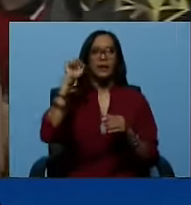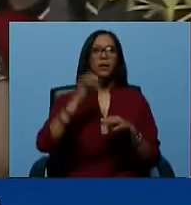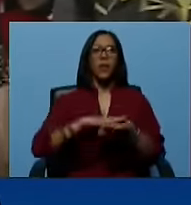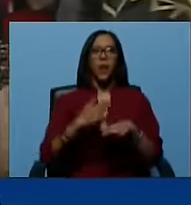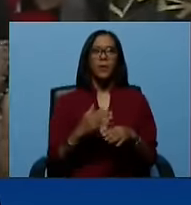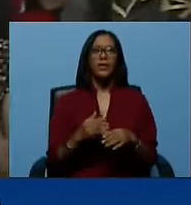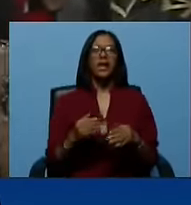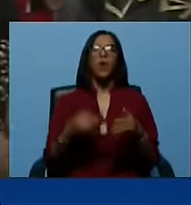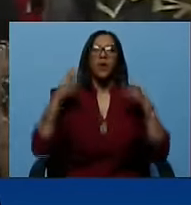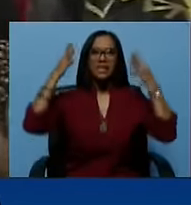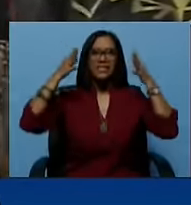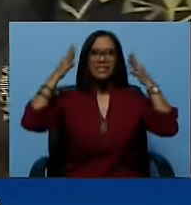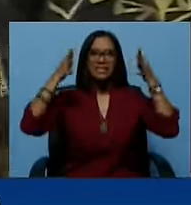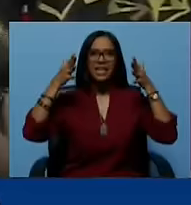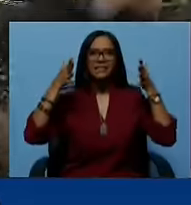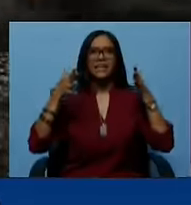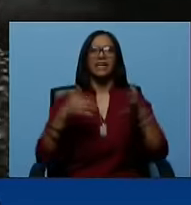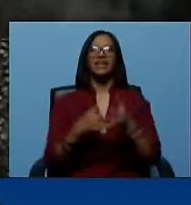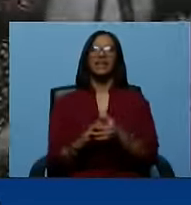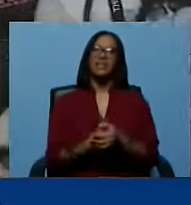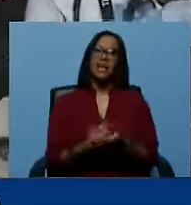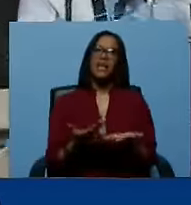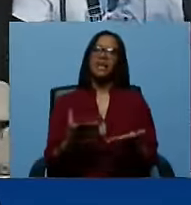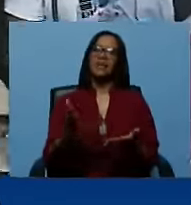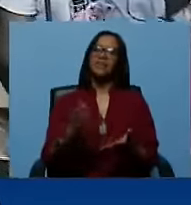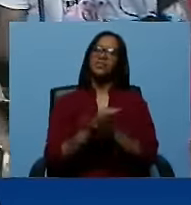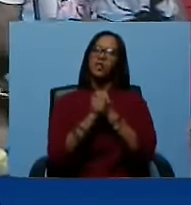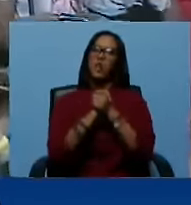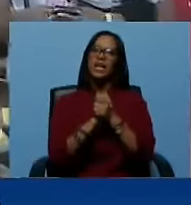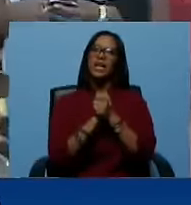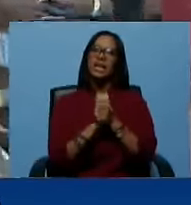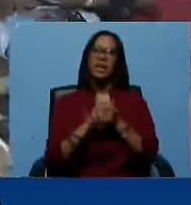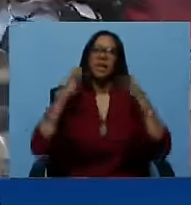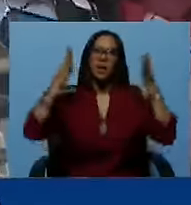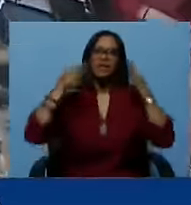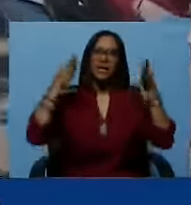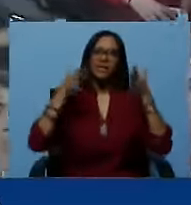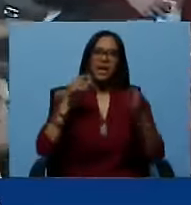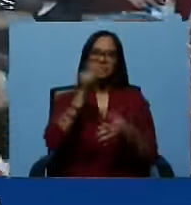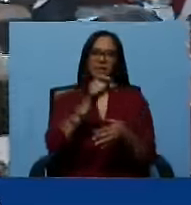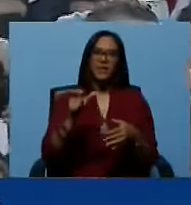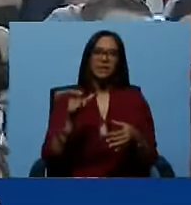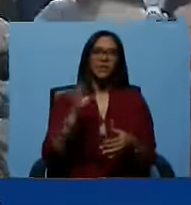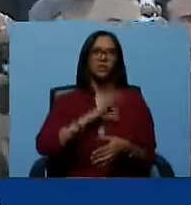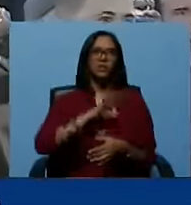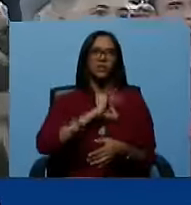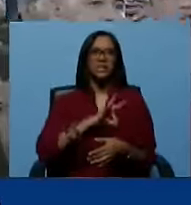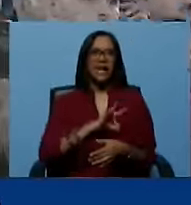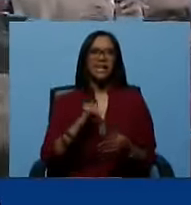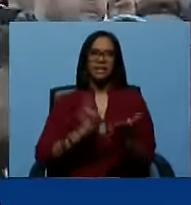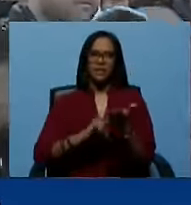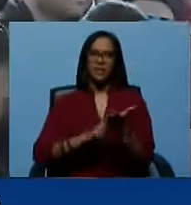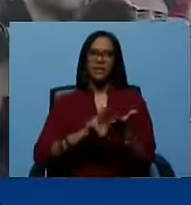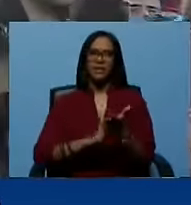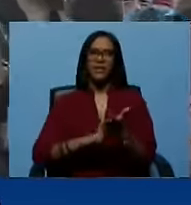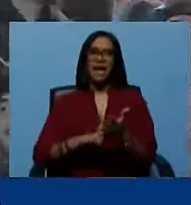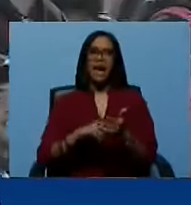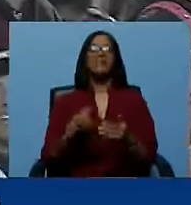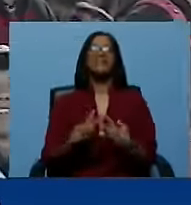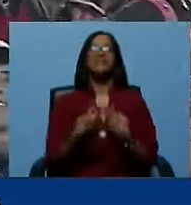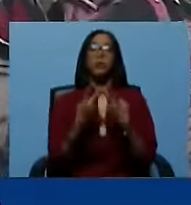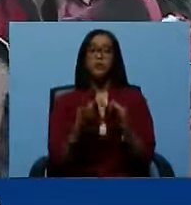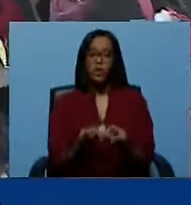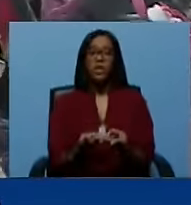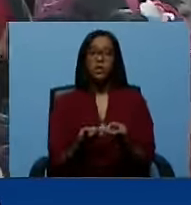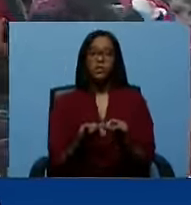nos enseña de solidaridad, porque nos enseña a ser seres sociales realmente, a ser voluntariosos, a